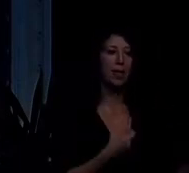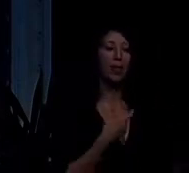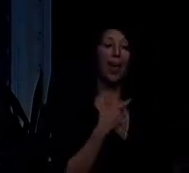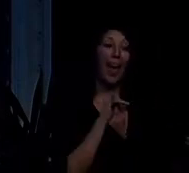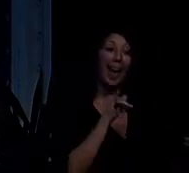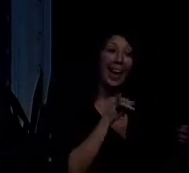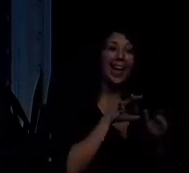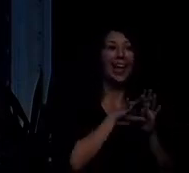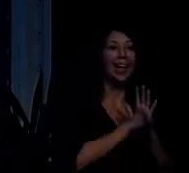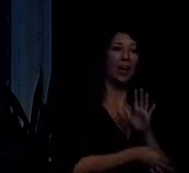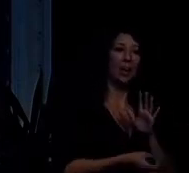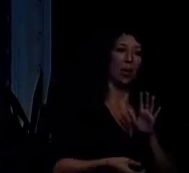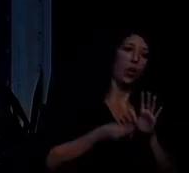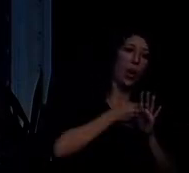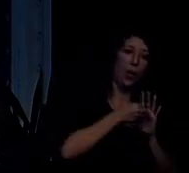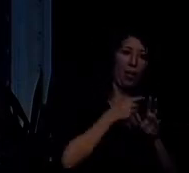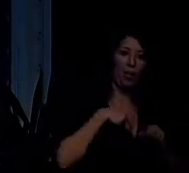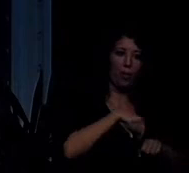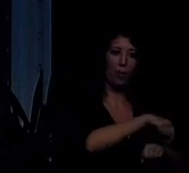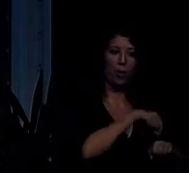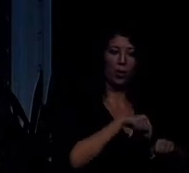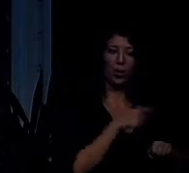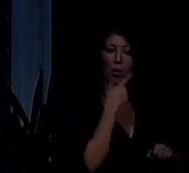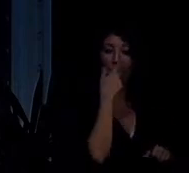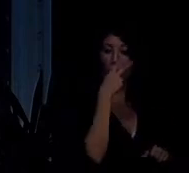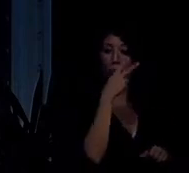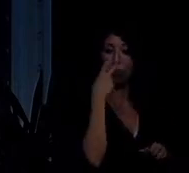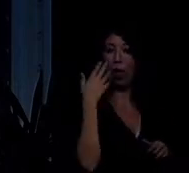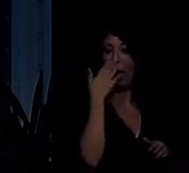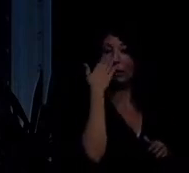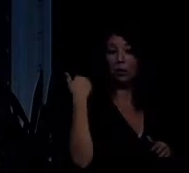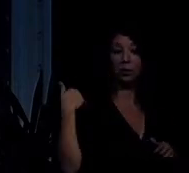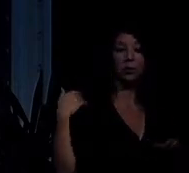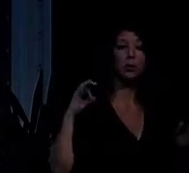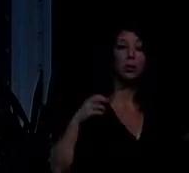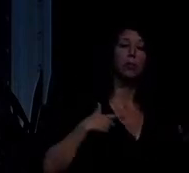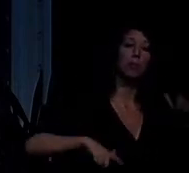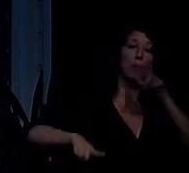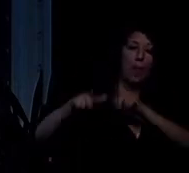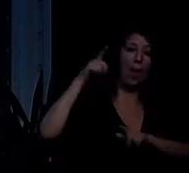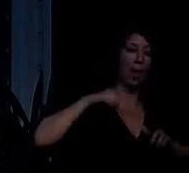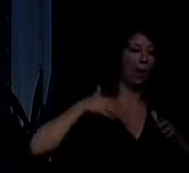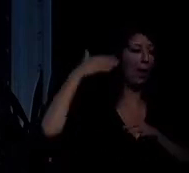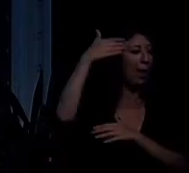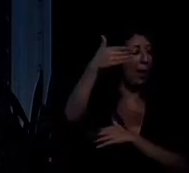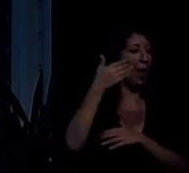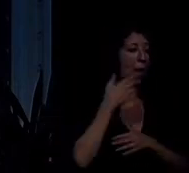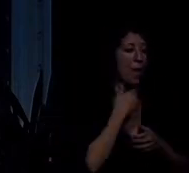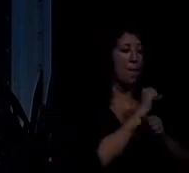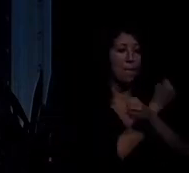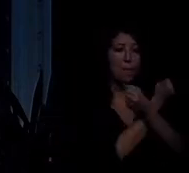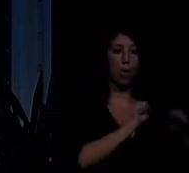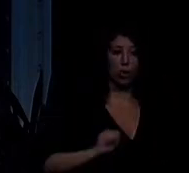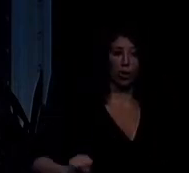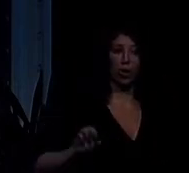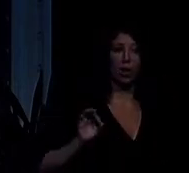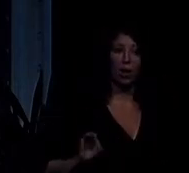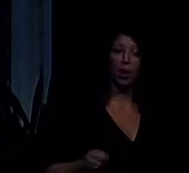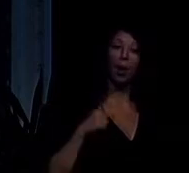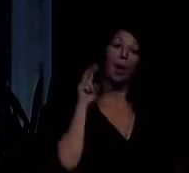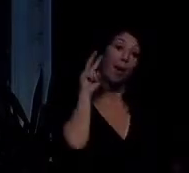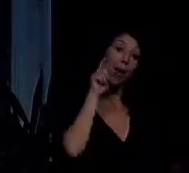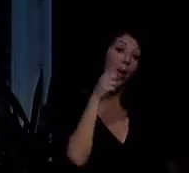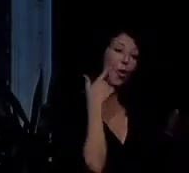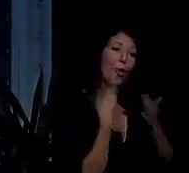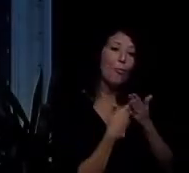resignificación política, ¿no? Entonces, hace un par de años tuve la oportunidad de viajar a Bosnia y vi cómo